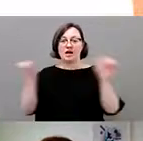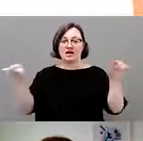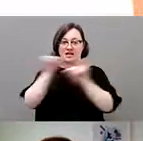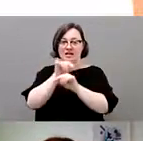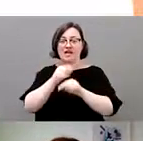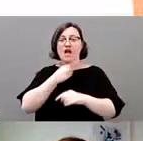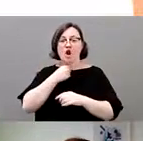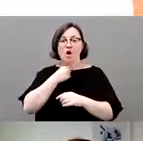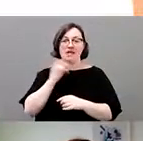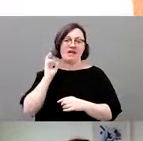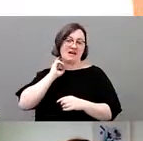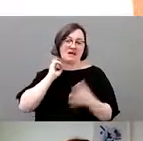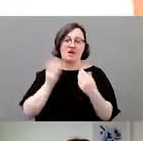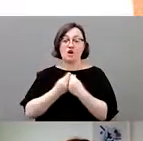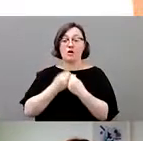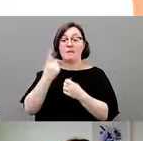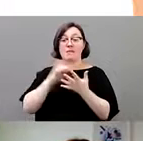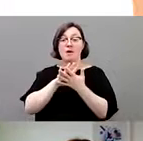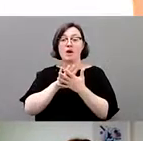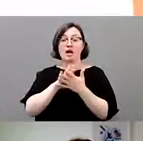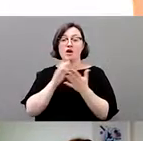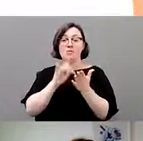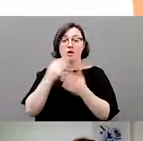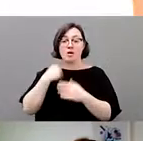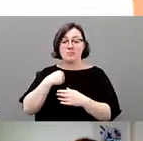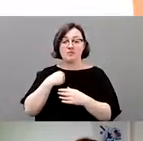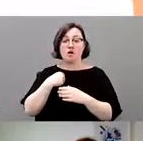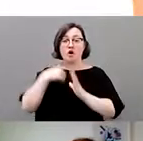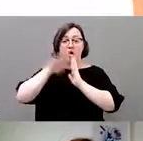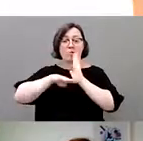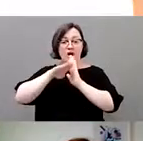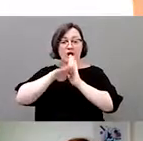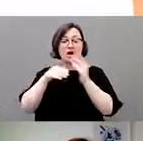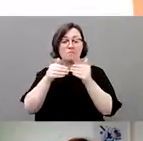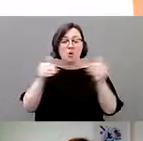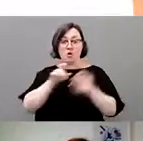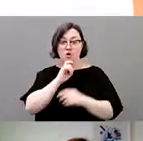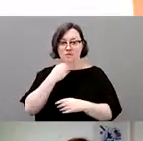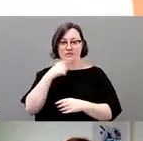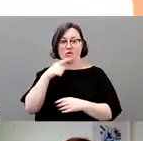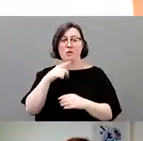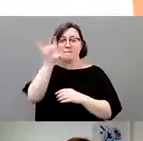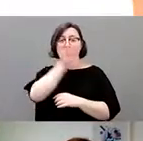logopeda de Espace, que es como un poco primero comenzó, aparte de comunicar con los pictos que ya llevaba